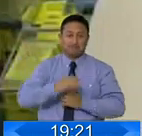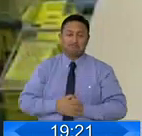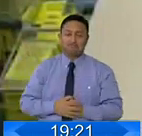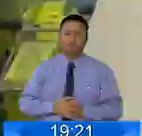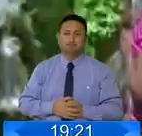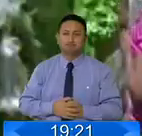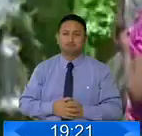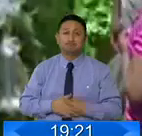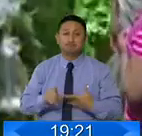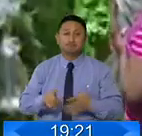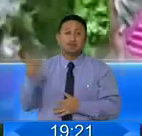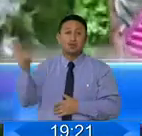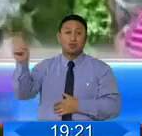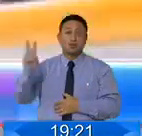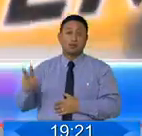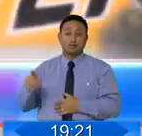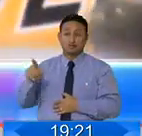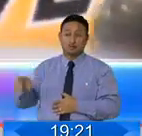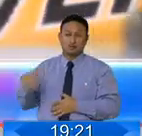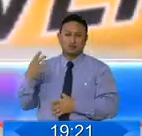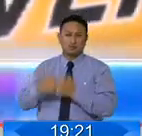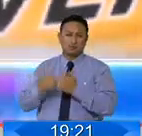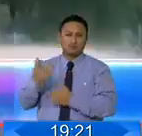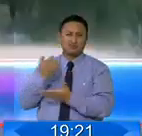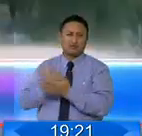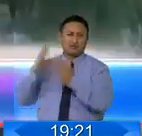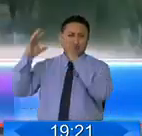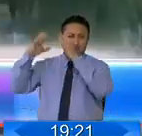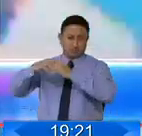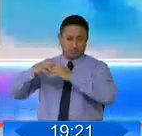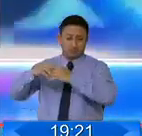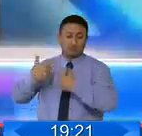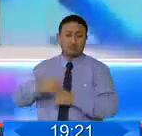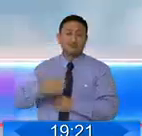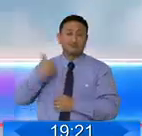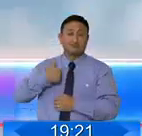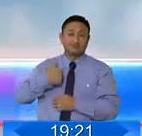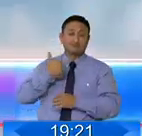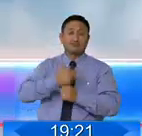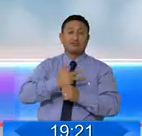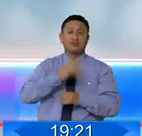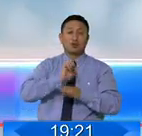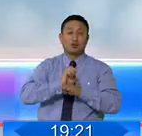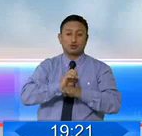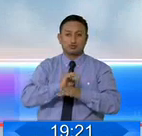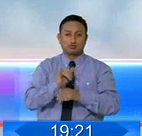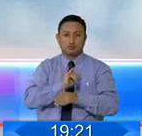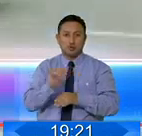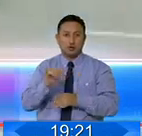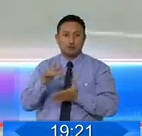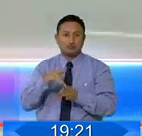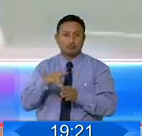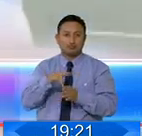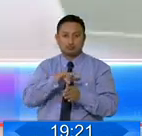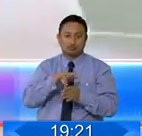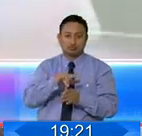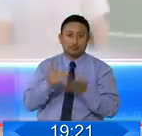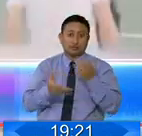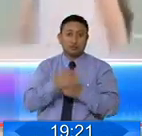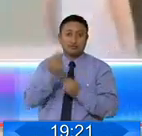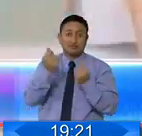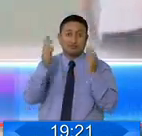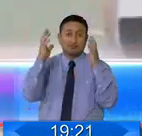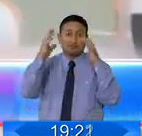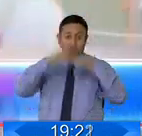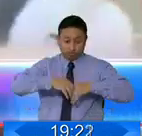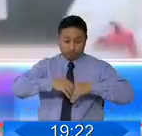Aunque Venezuela destaca por su profunda depresión económica, Argentina, Nicaragua y Ecuador están en riesgo de sufrir abruptas caídas este